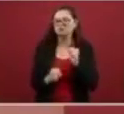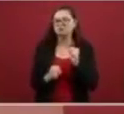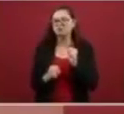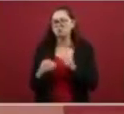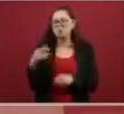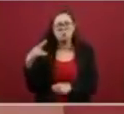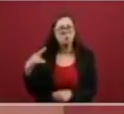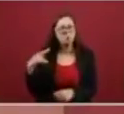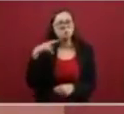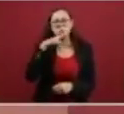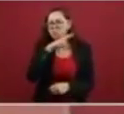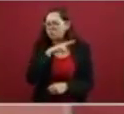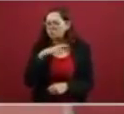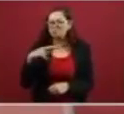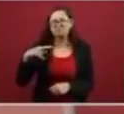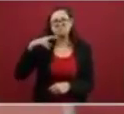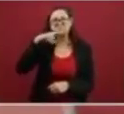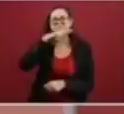muy pronto,